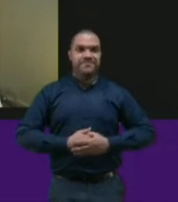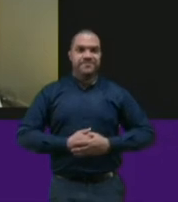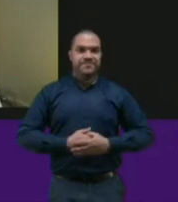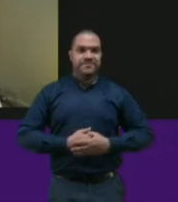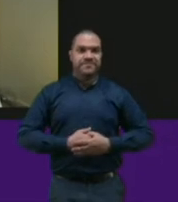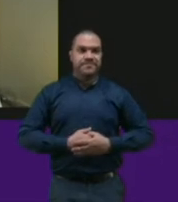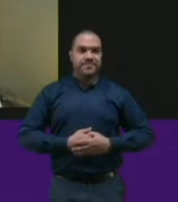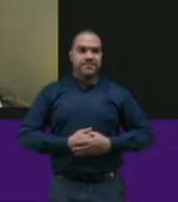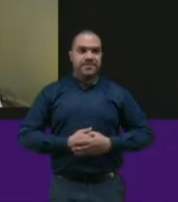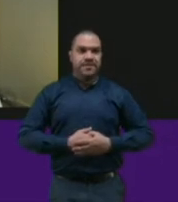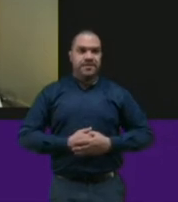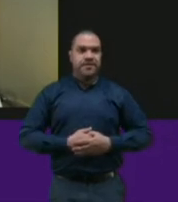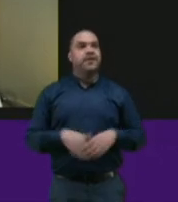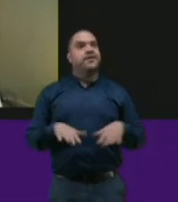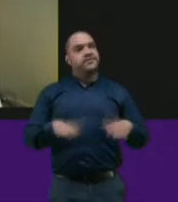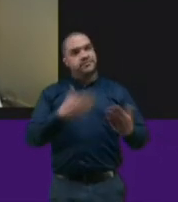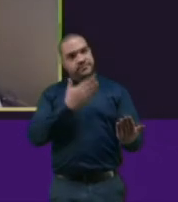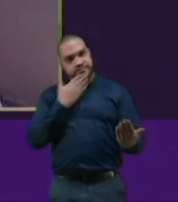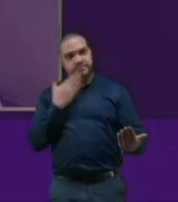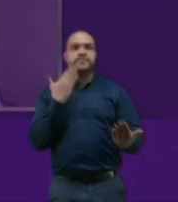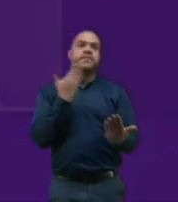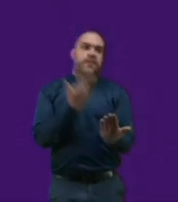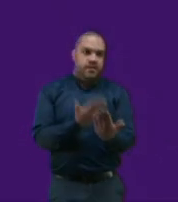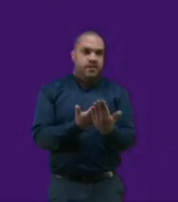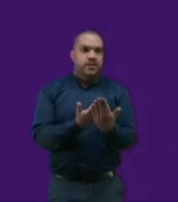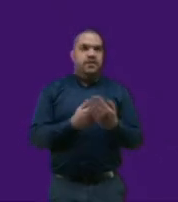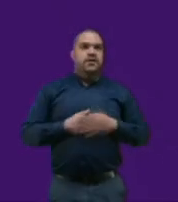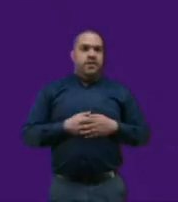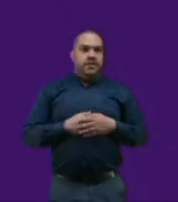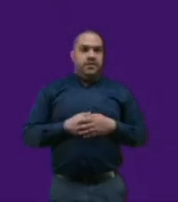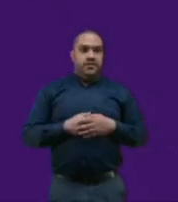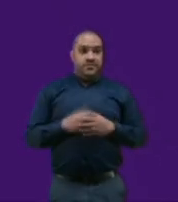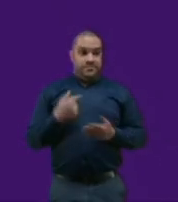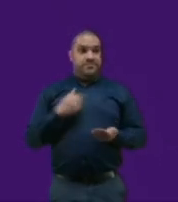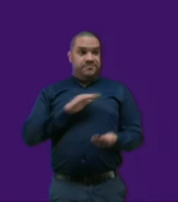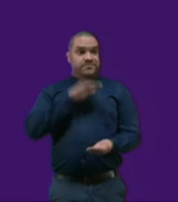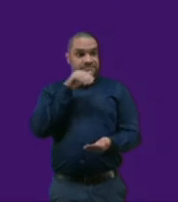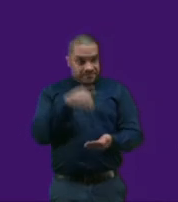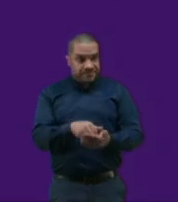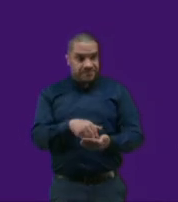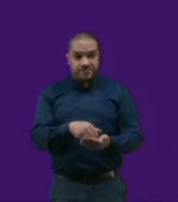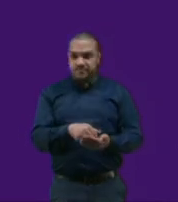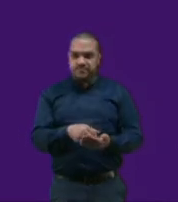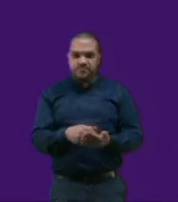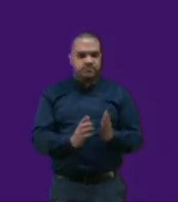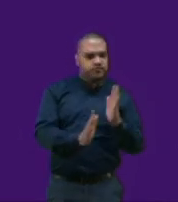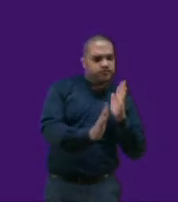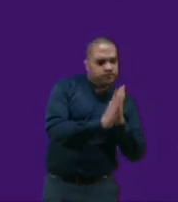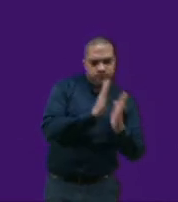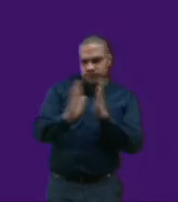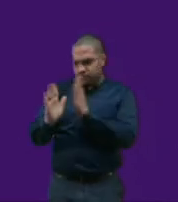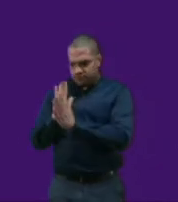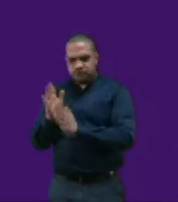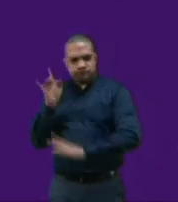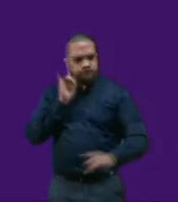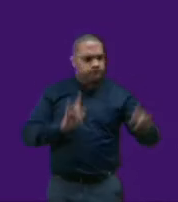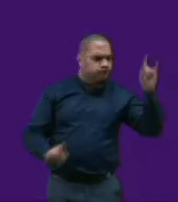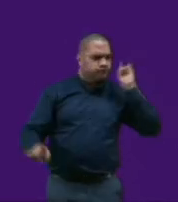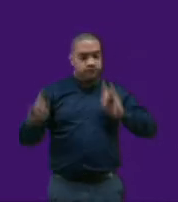Listo. Fantástico. Gracias. Gracias por tenerme de nuevo y por la oportunidad de escucharlos a todos, porque ha sido súper